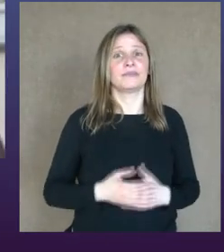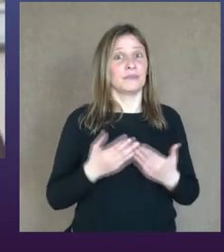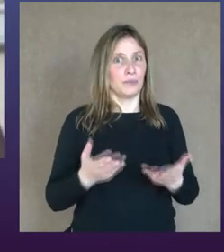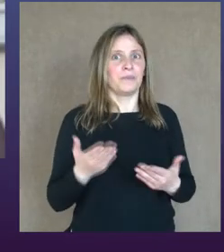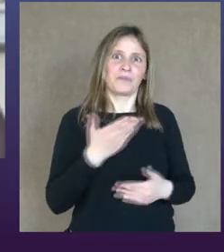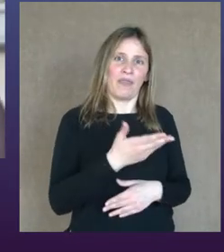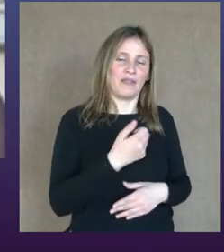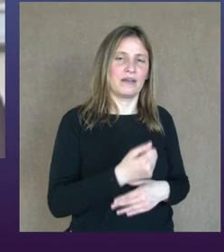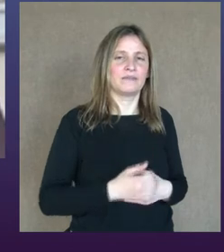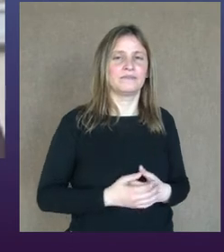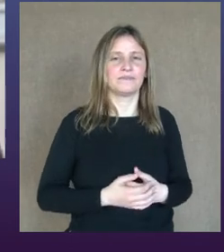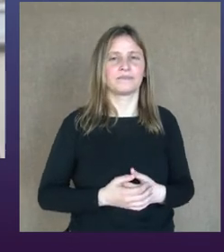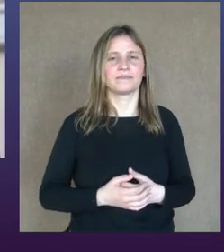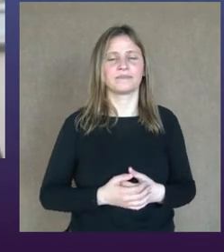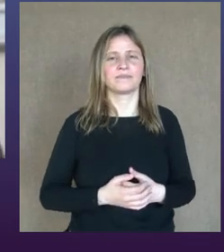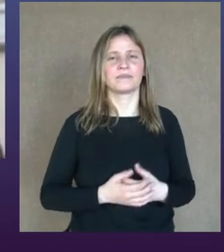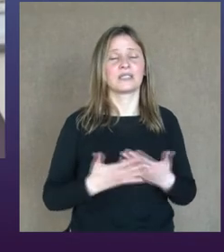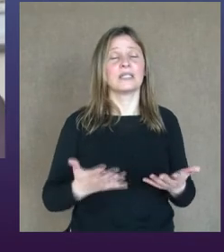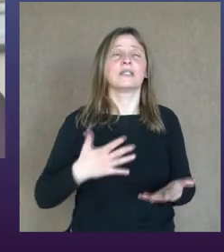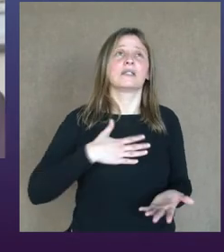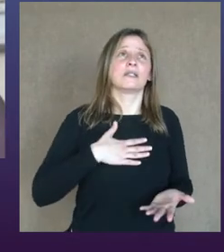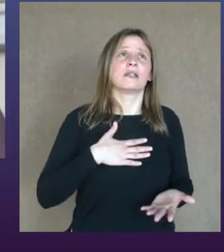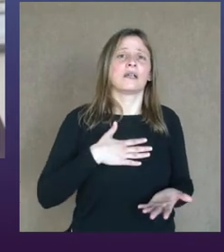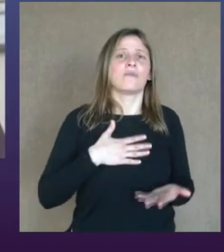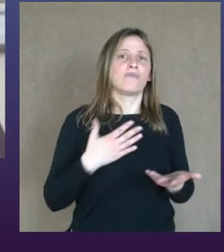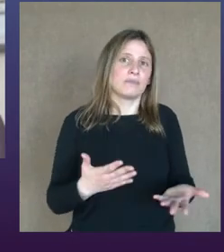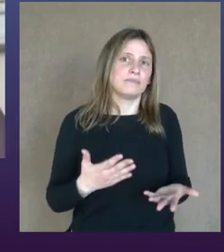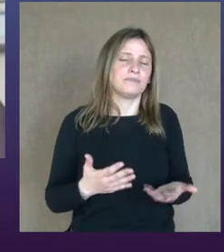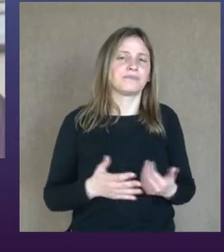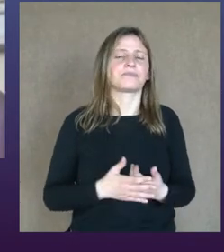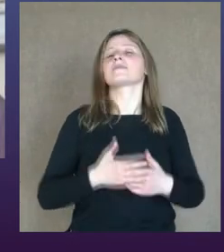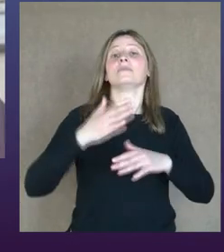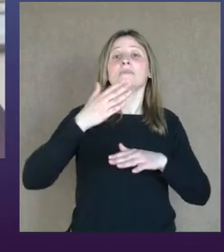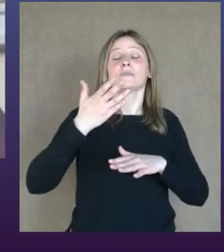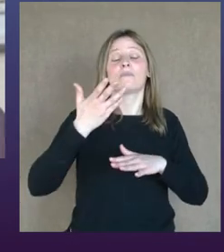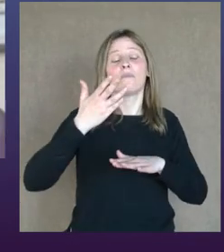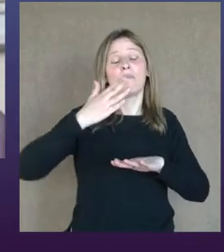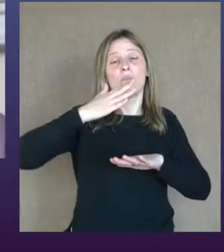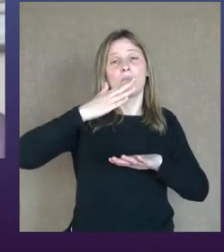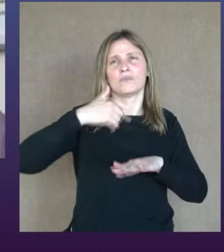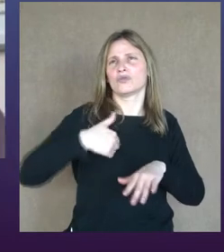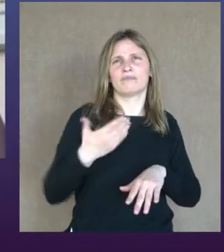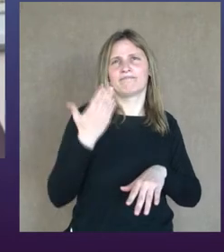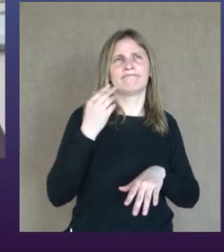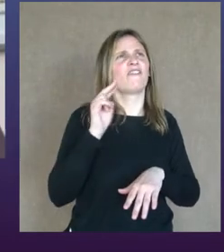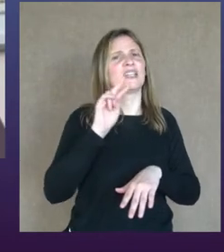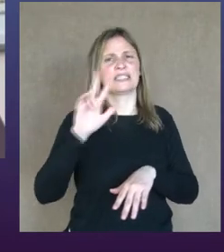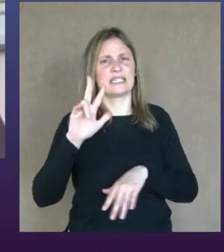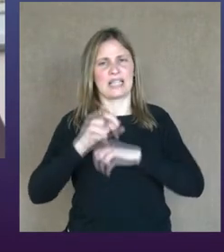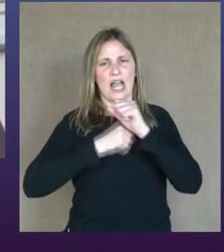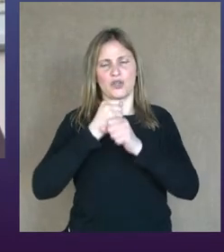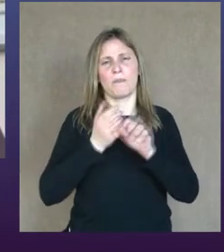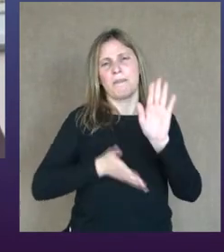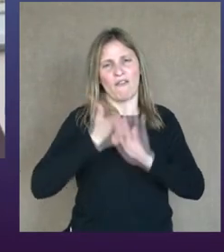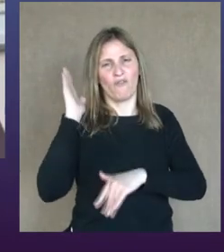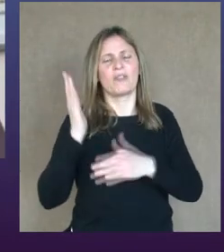¿y tú, Adriana? Yo, en el momento en el que yo tenía 23 años, ¿no? Que me fui